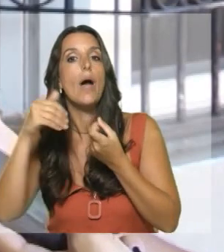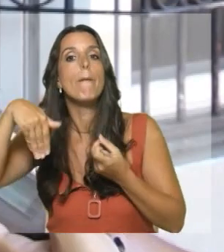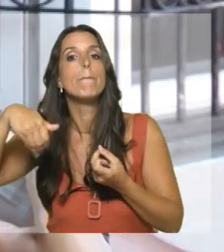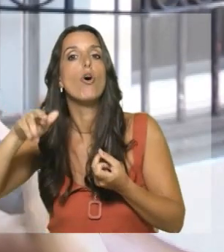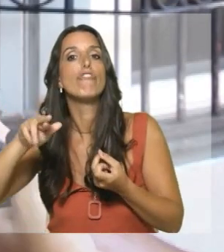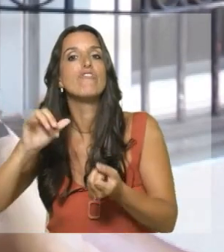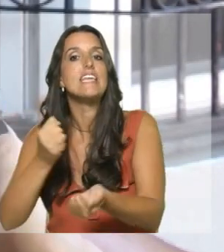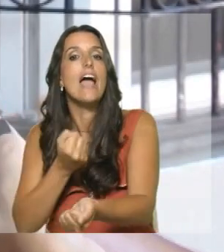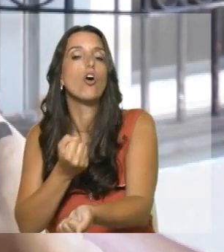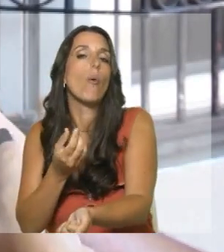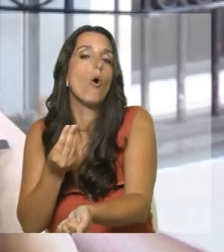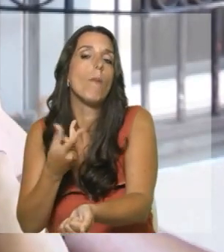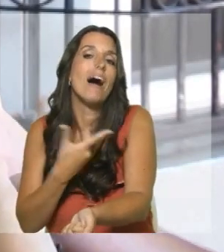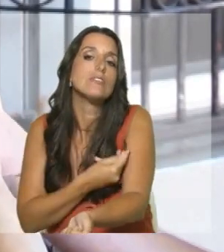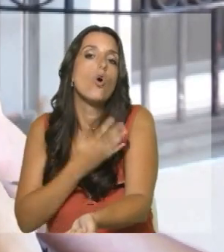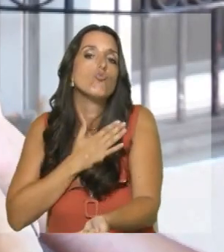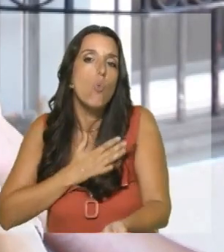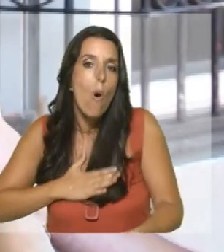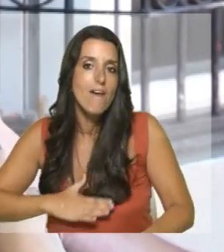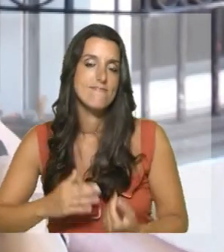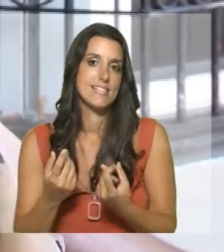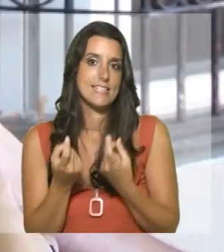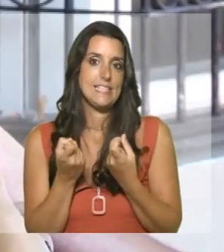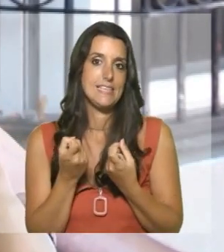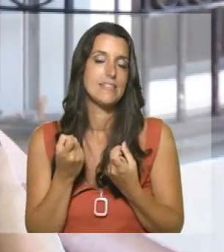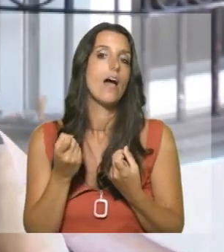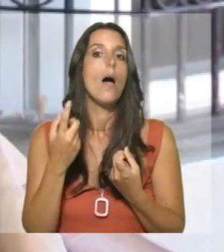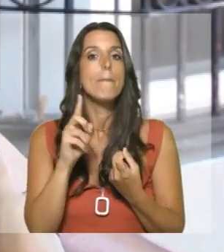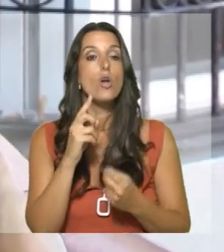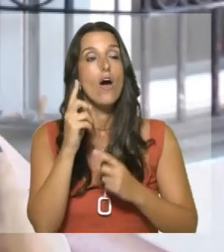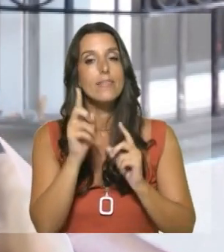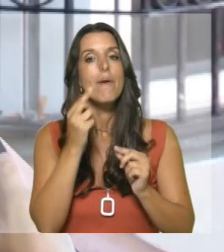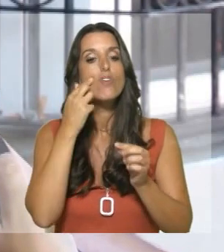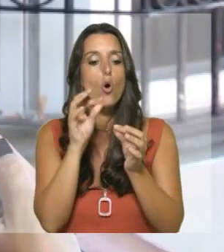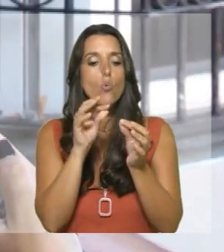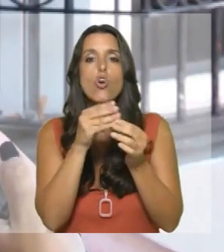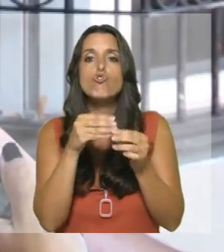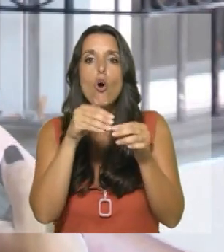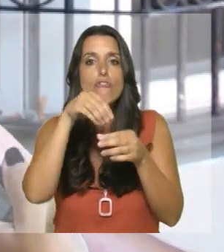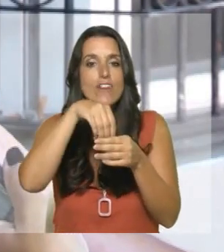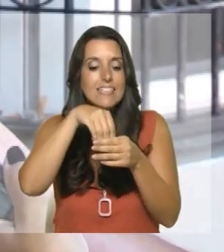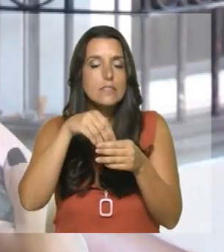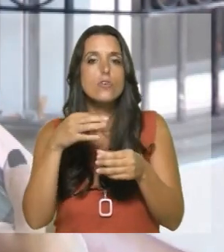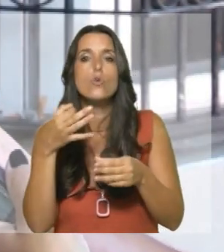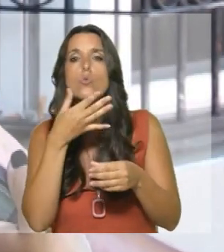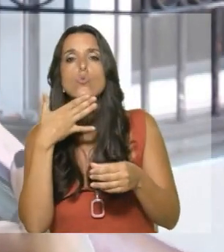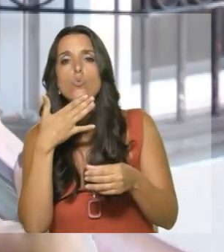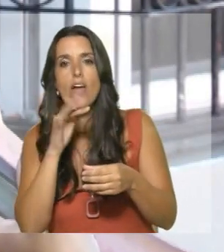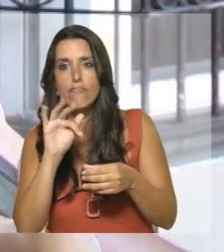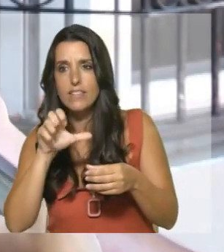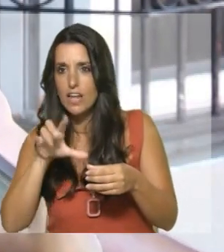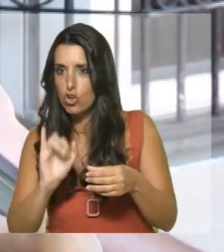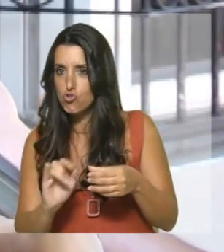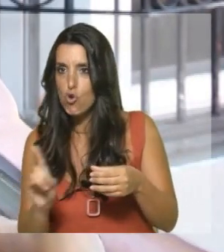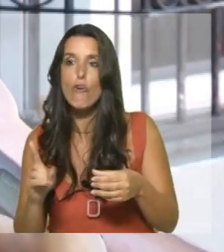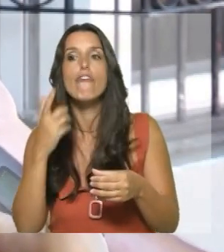Tampoco queremos sembrar alarma, ¿por qué? Porque bueno, aparentemente habrían detectado unos sobrecitos sospechosos de fentanilo. Estamos a la espera de lo que diga el Instituto Técnico